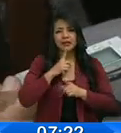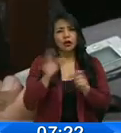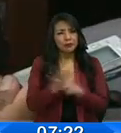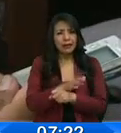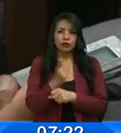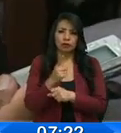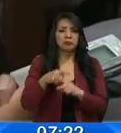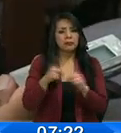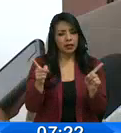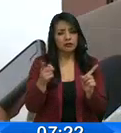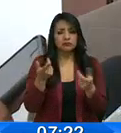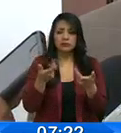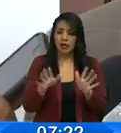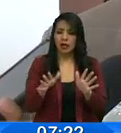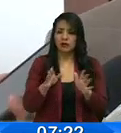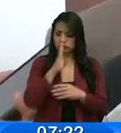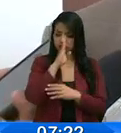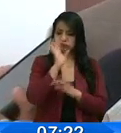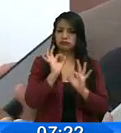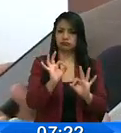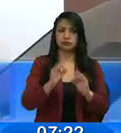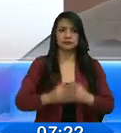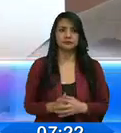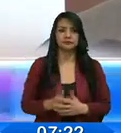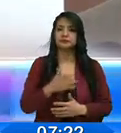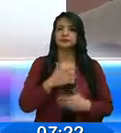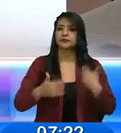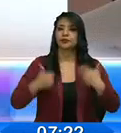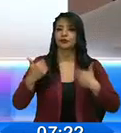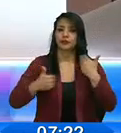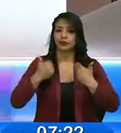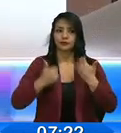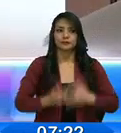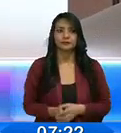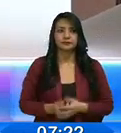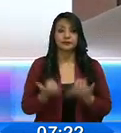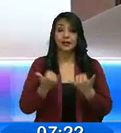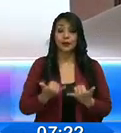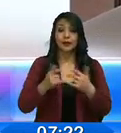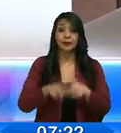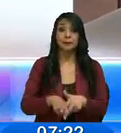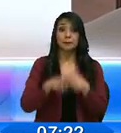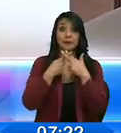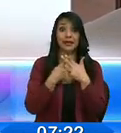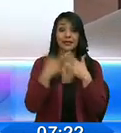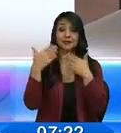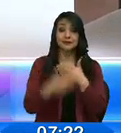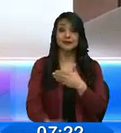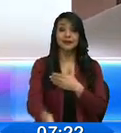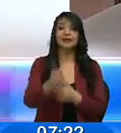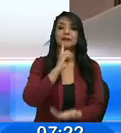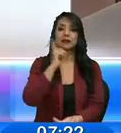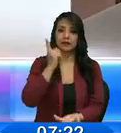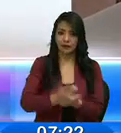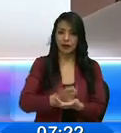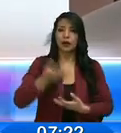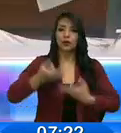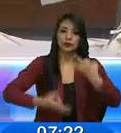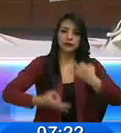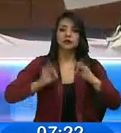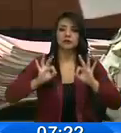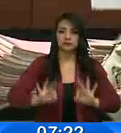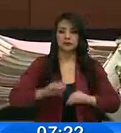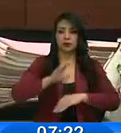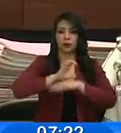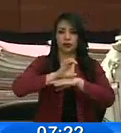de alguna manera se hace justicia. Muy contentos y creo que empieza a partir de hoy a brillar la verdadera justicia en el Ecuador.